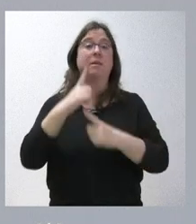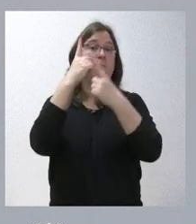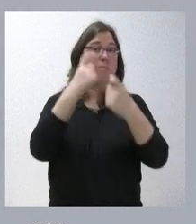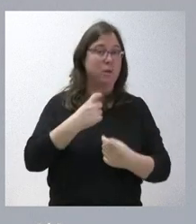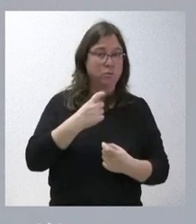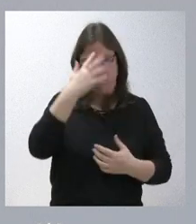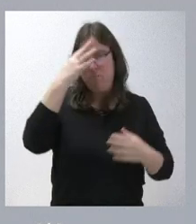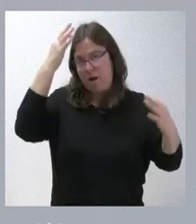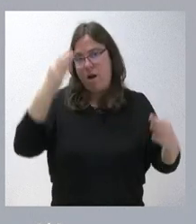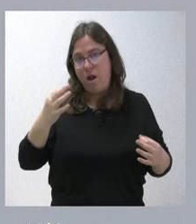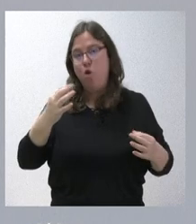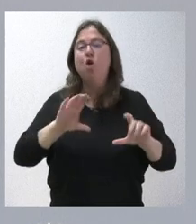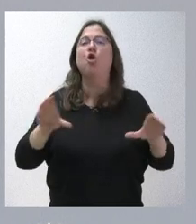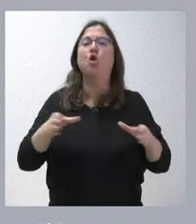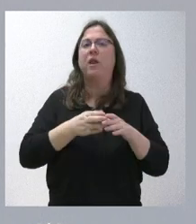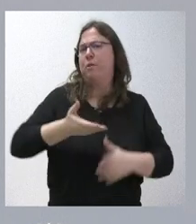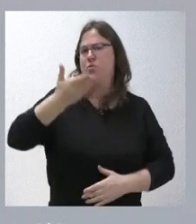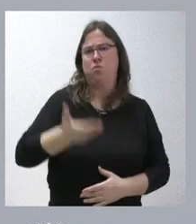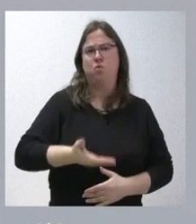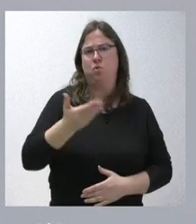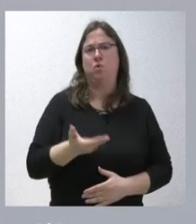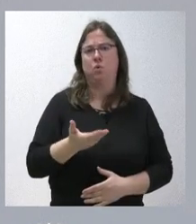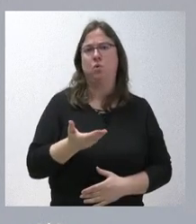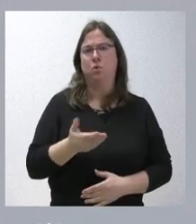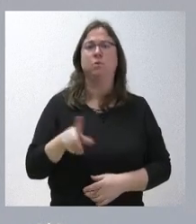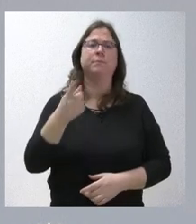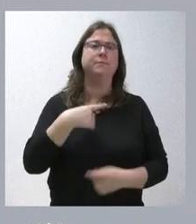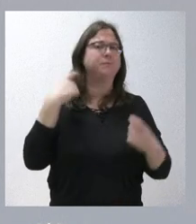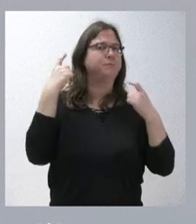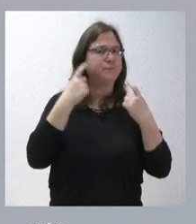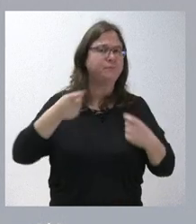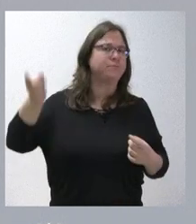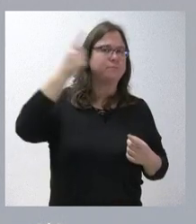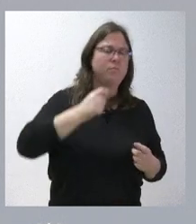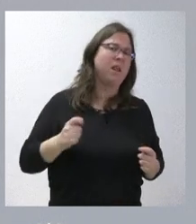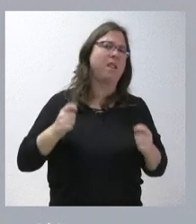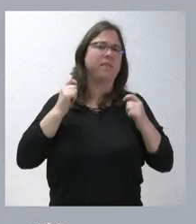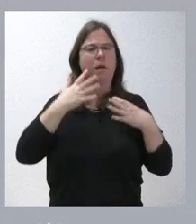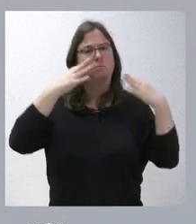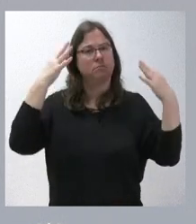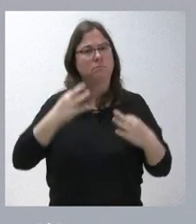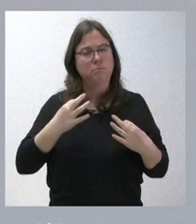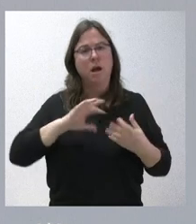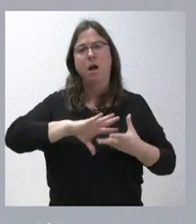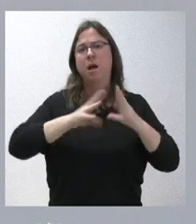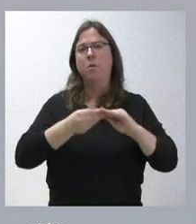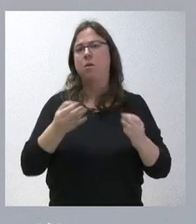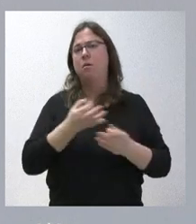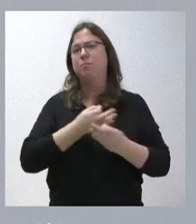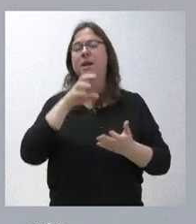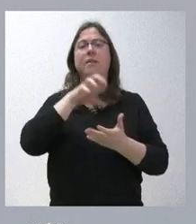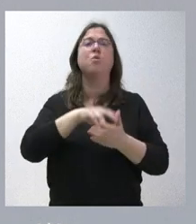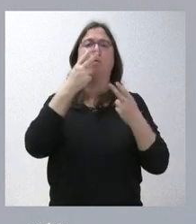Claro que son un colectivo muy importante intentaremos entre todos garantizar el mejor adecuado del desarrollo de los servicios